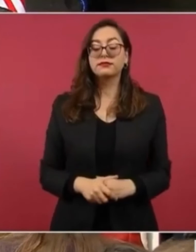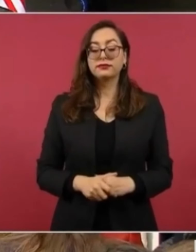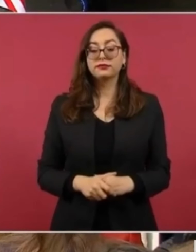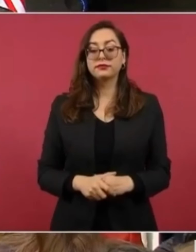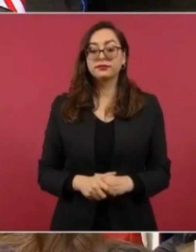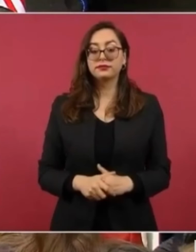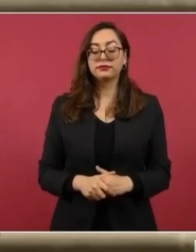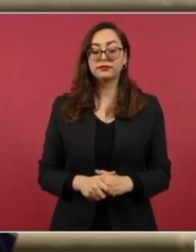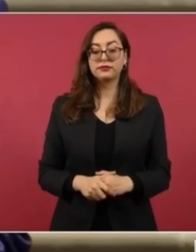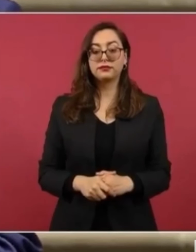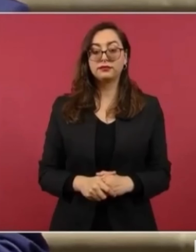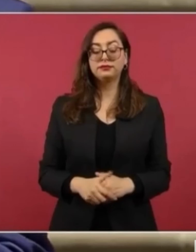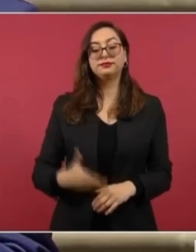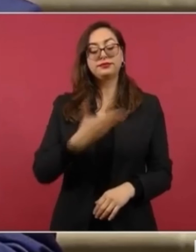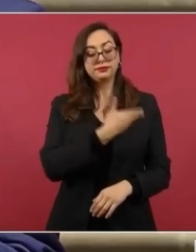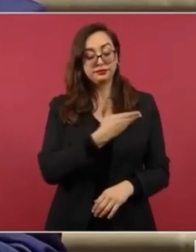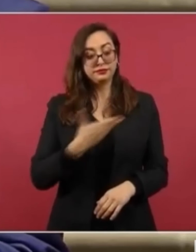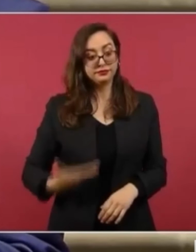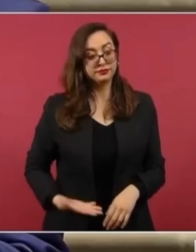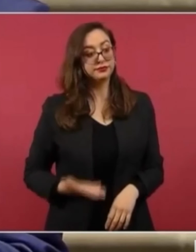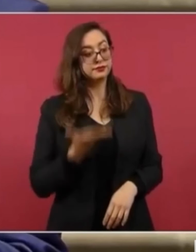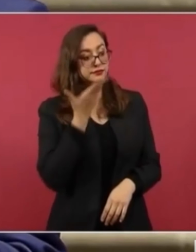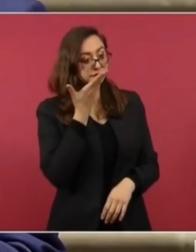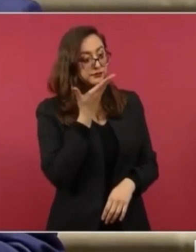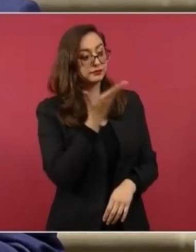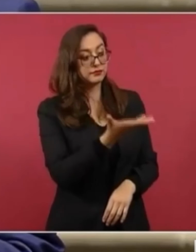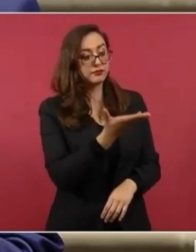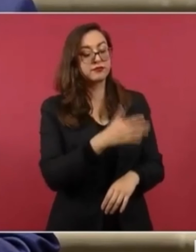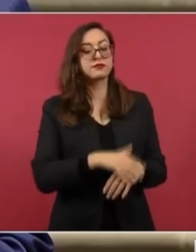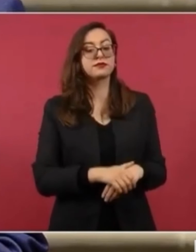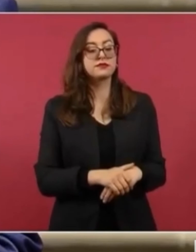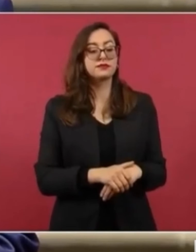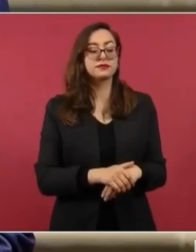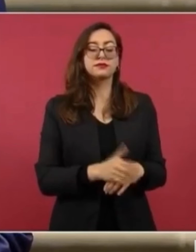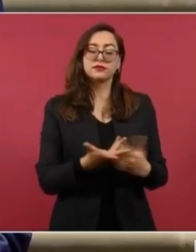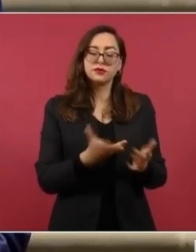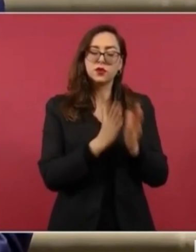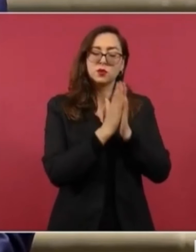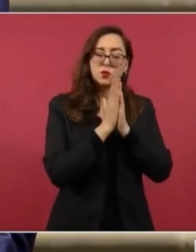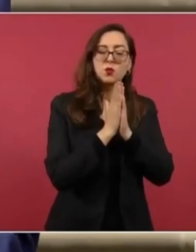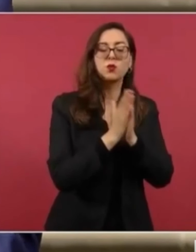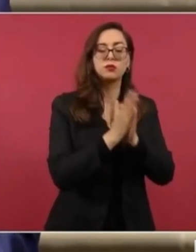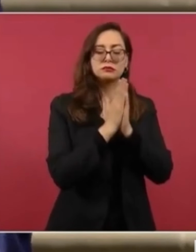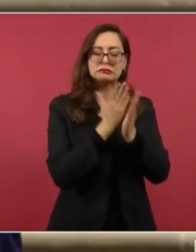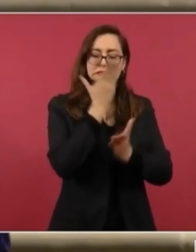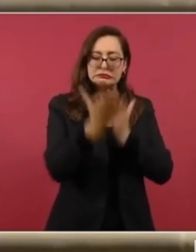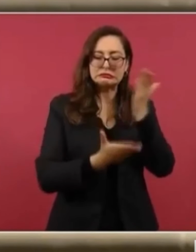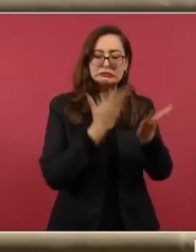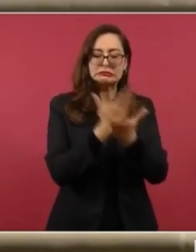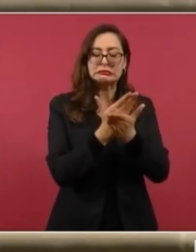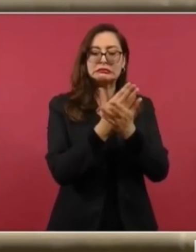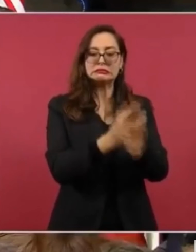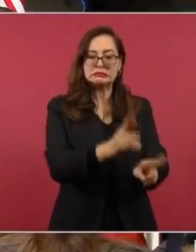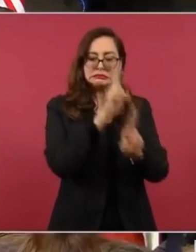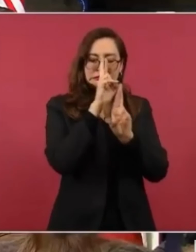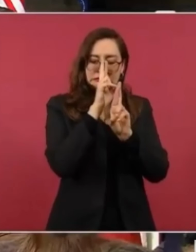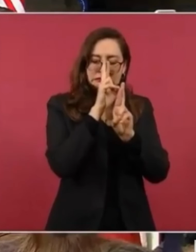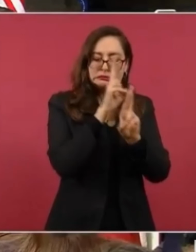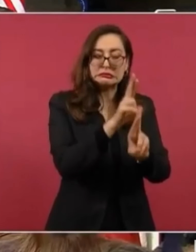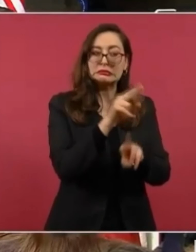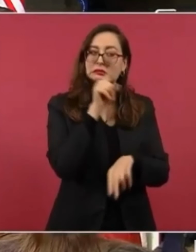respetuosamente al presidente Biden que se insista, y sé que no